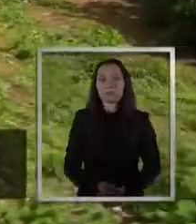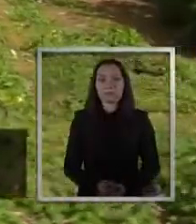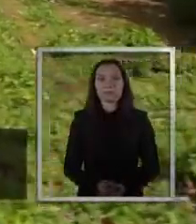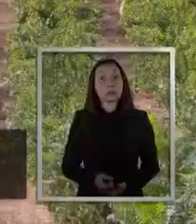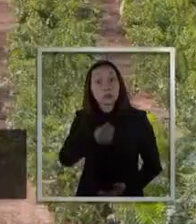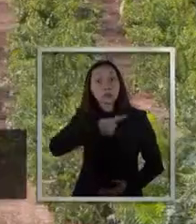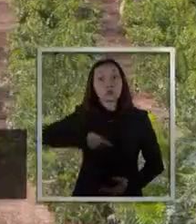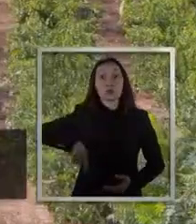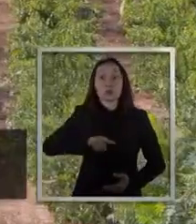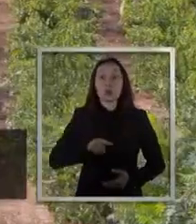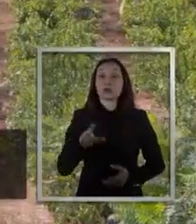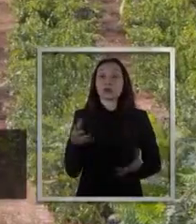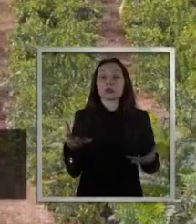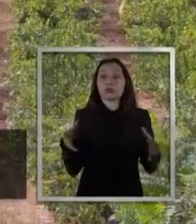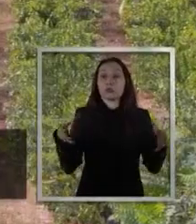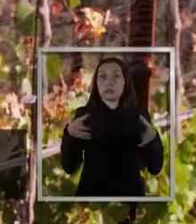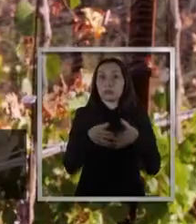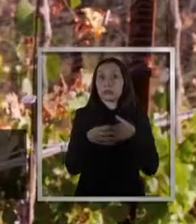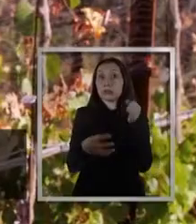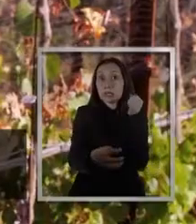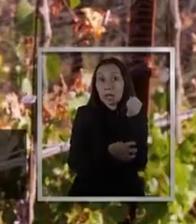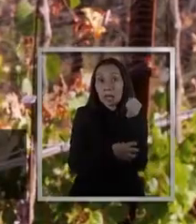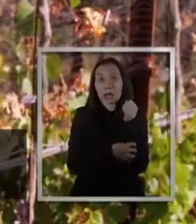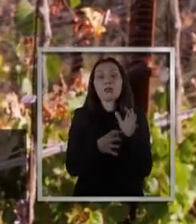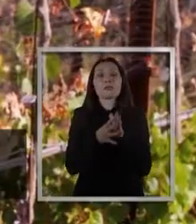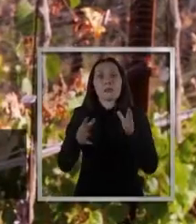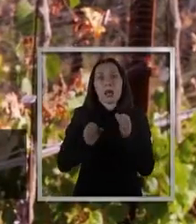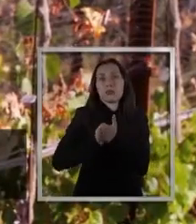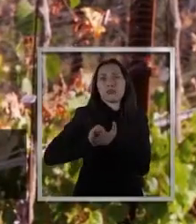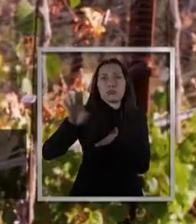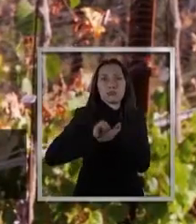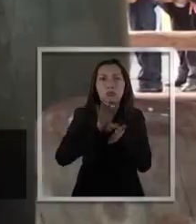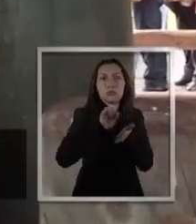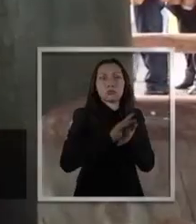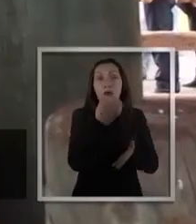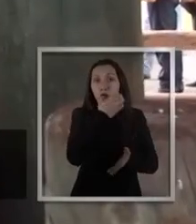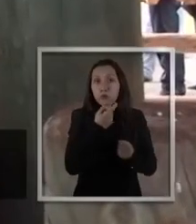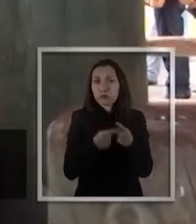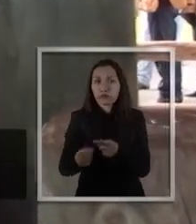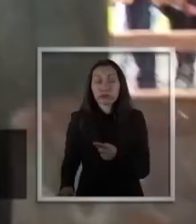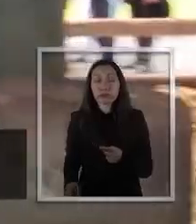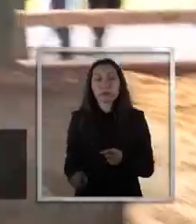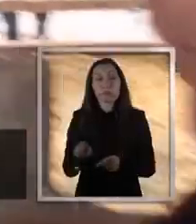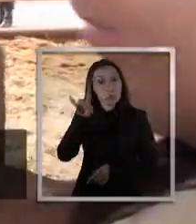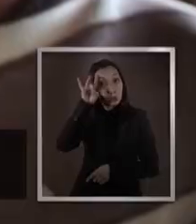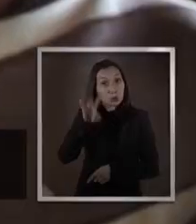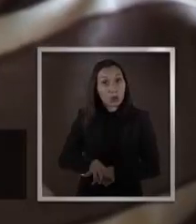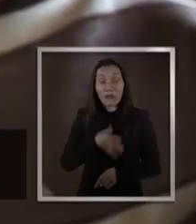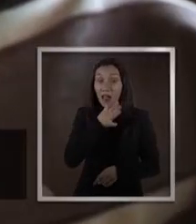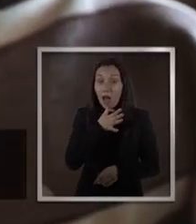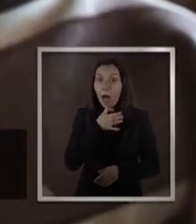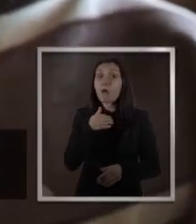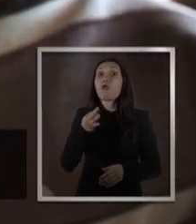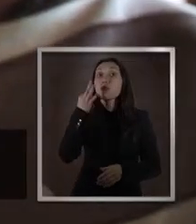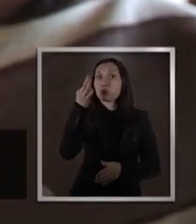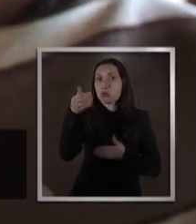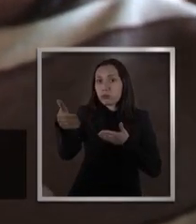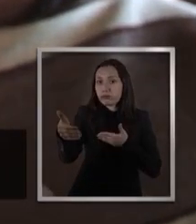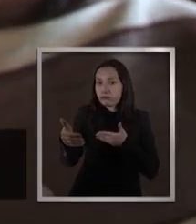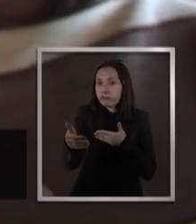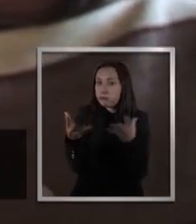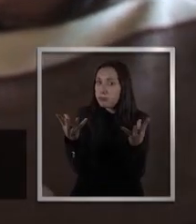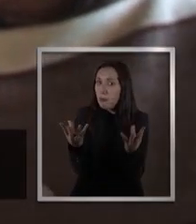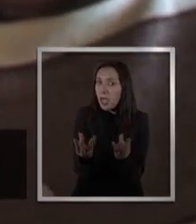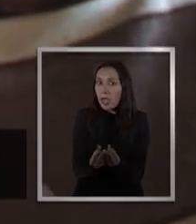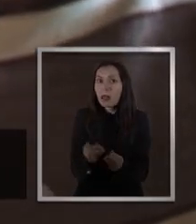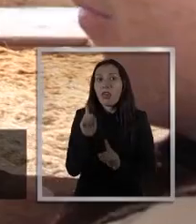Miren, nosotros somos una de las regiones más exportadoras de fruta. Y usted sabe que el agua va a ser cada día más escasa. Tenemos